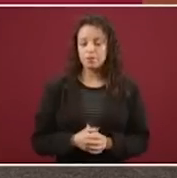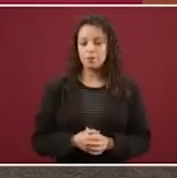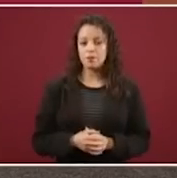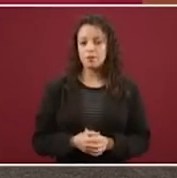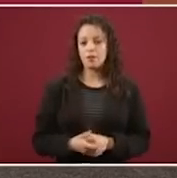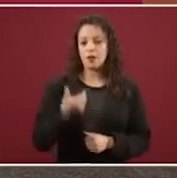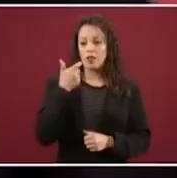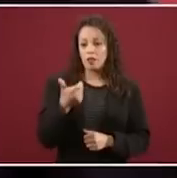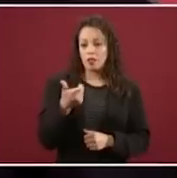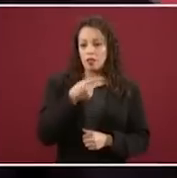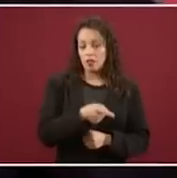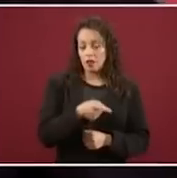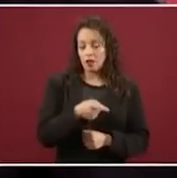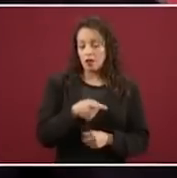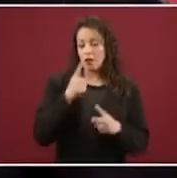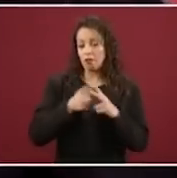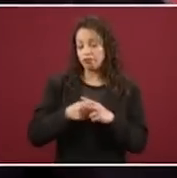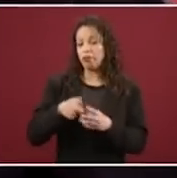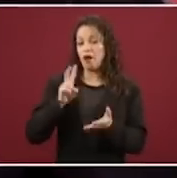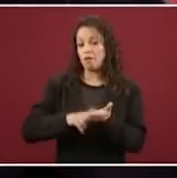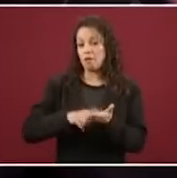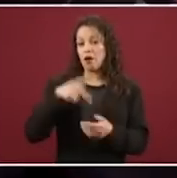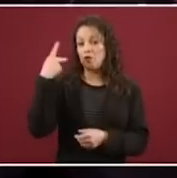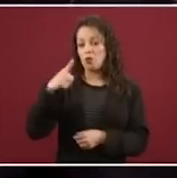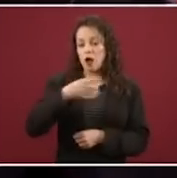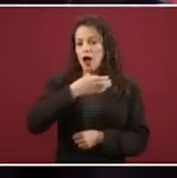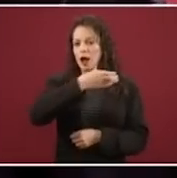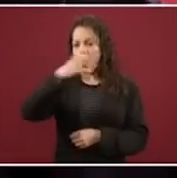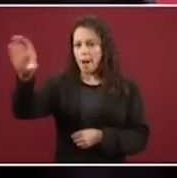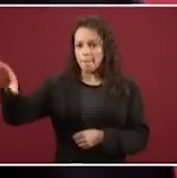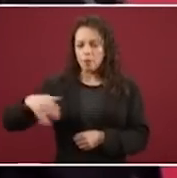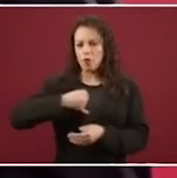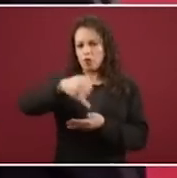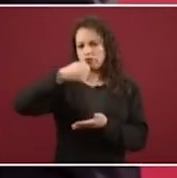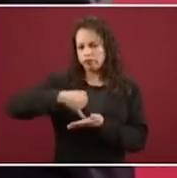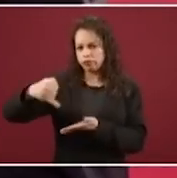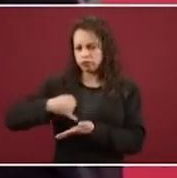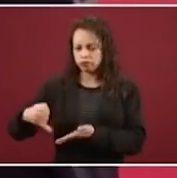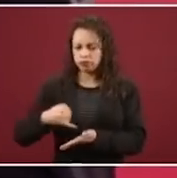garantía en el campo, desde luego desarrollo urbano,